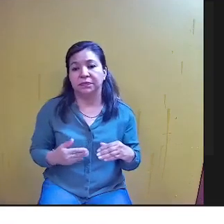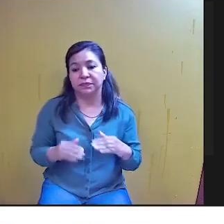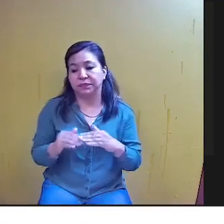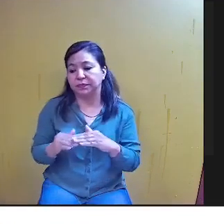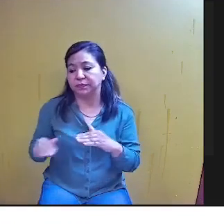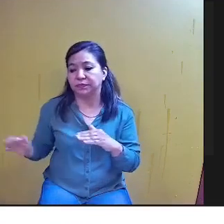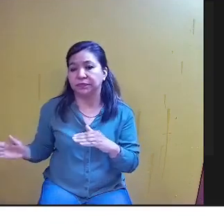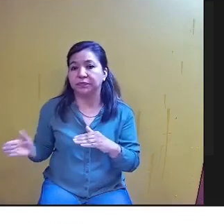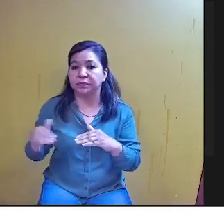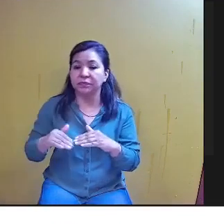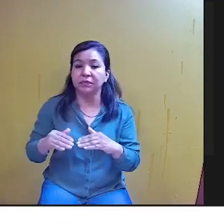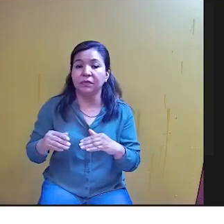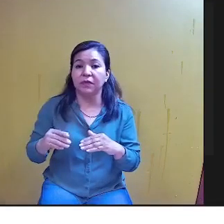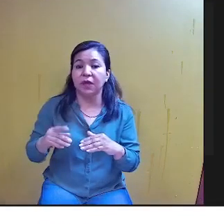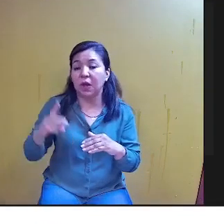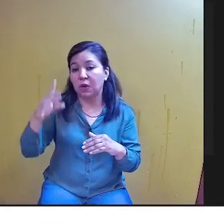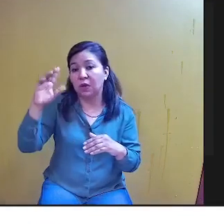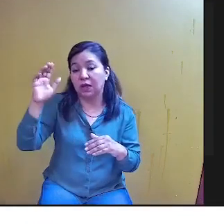suplente a propietaria.